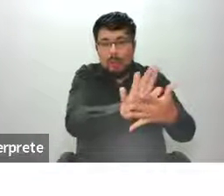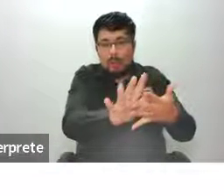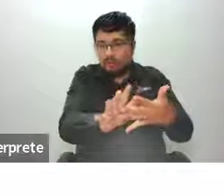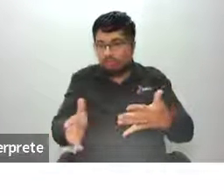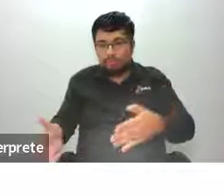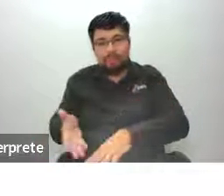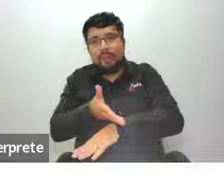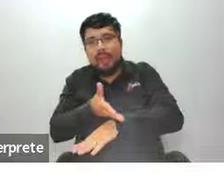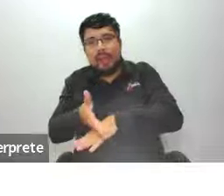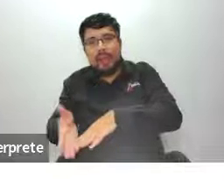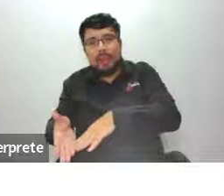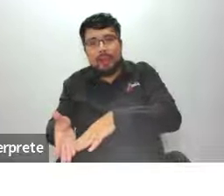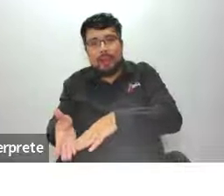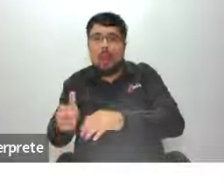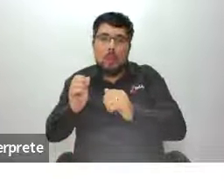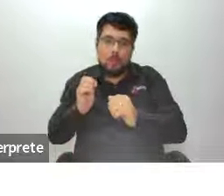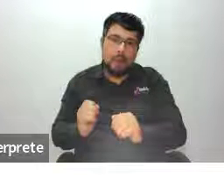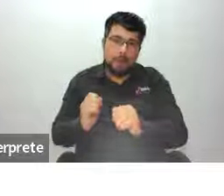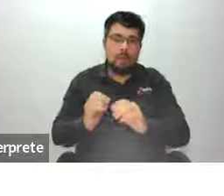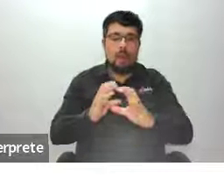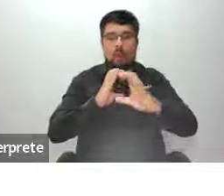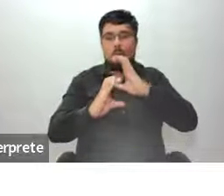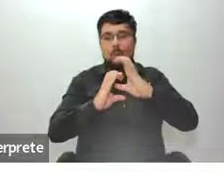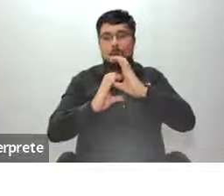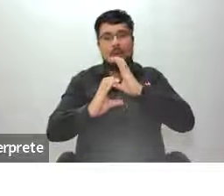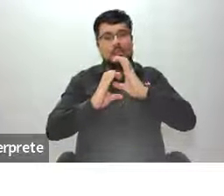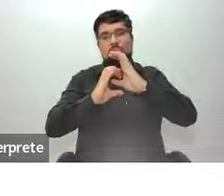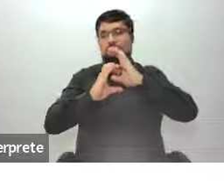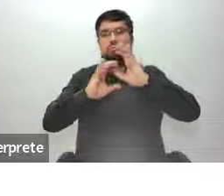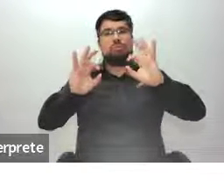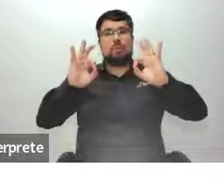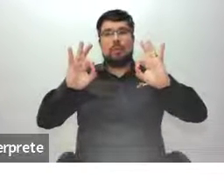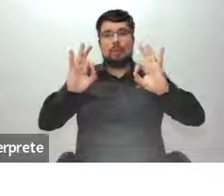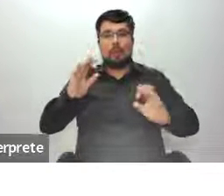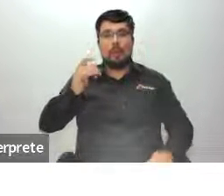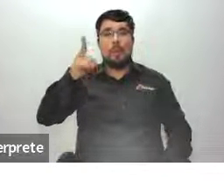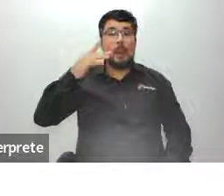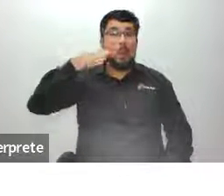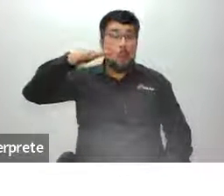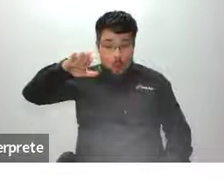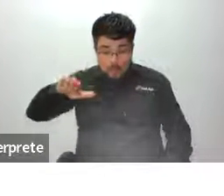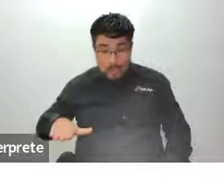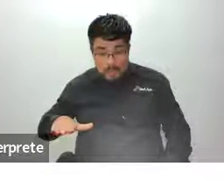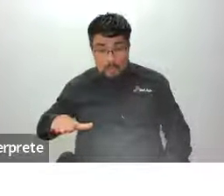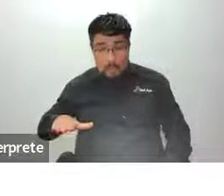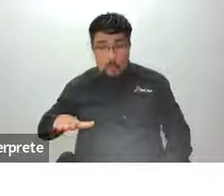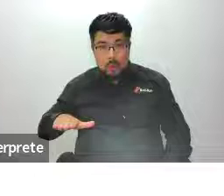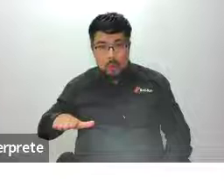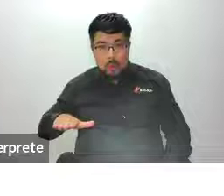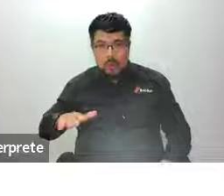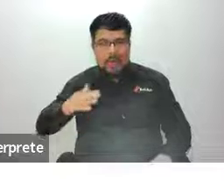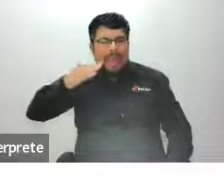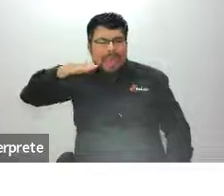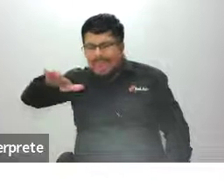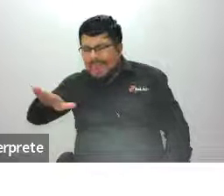el tiempo, pero los niños con accesos tempranos son mucho más rápidos y eficientes en su procesamiento. Se puede aprender la